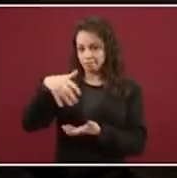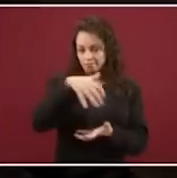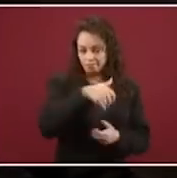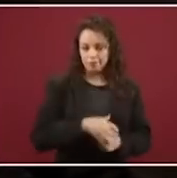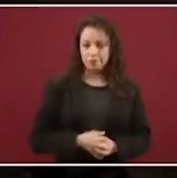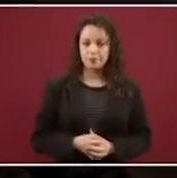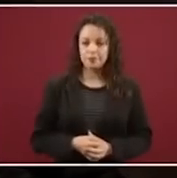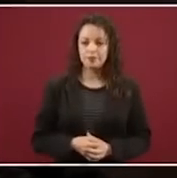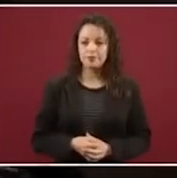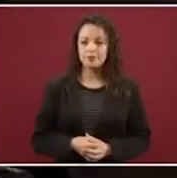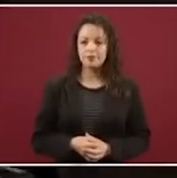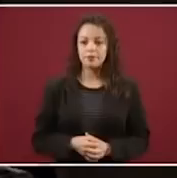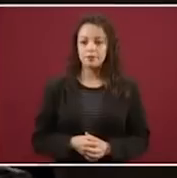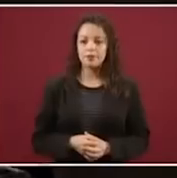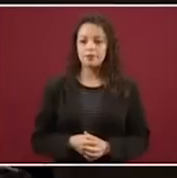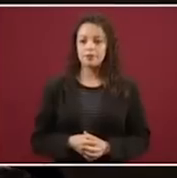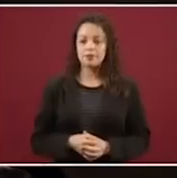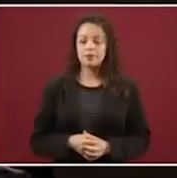tiene que ver con